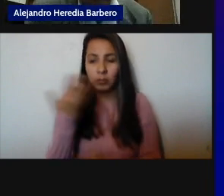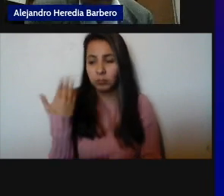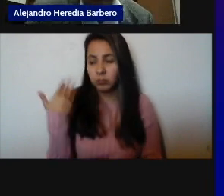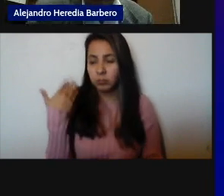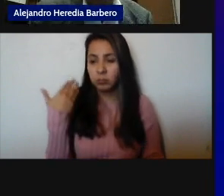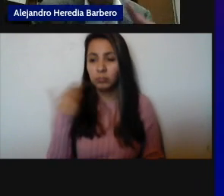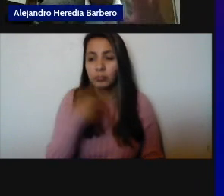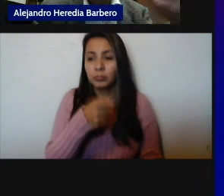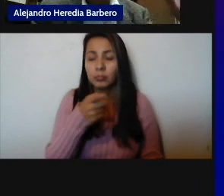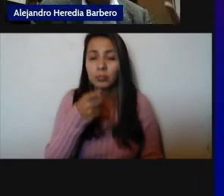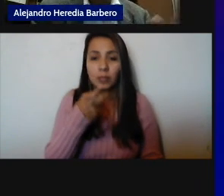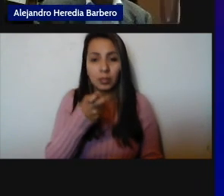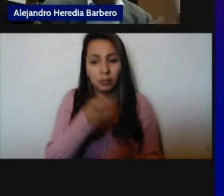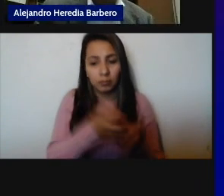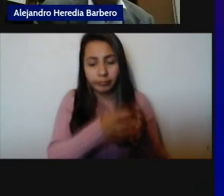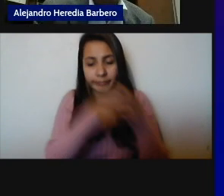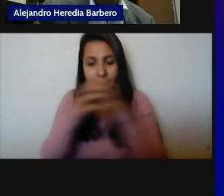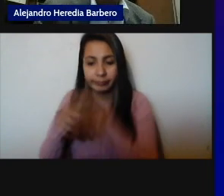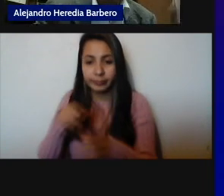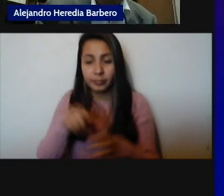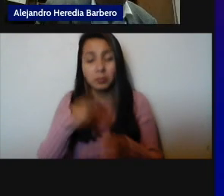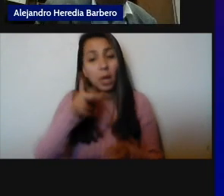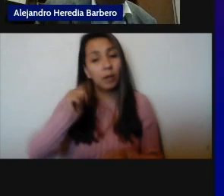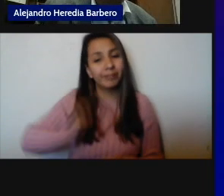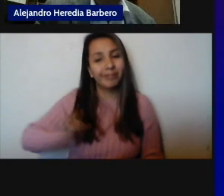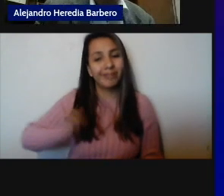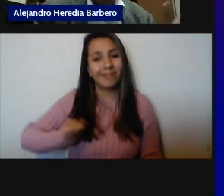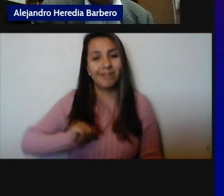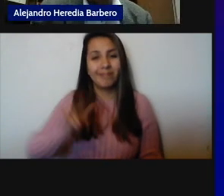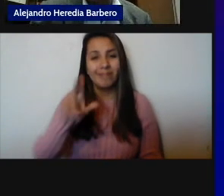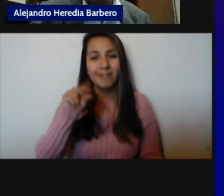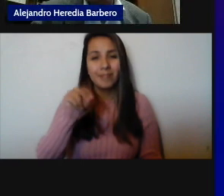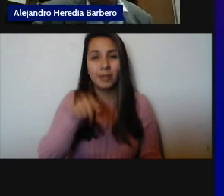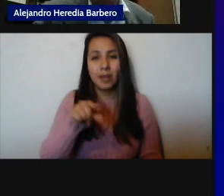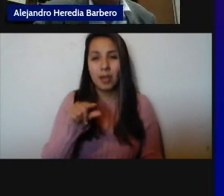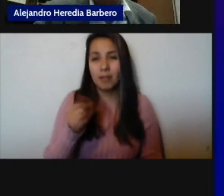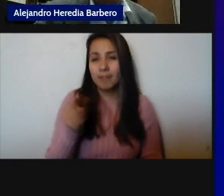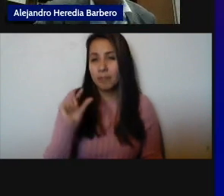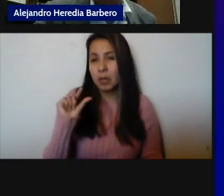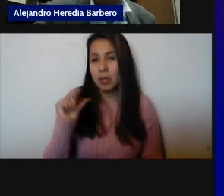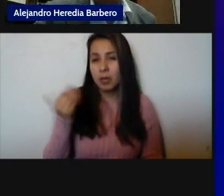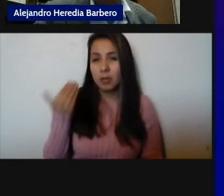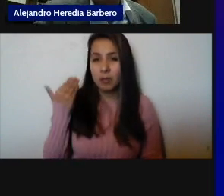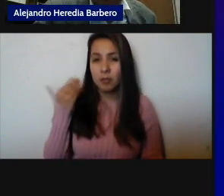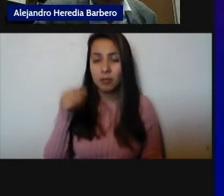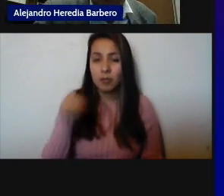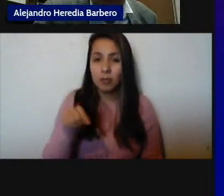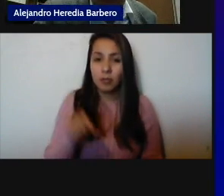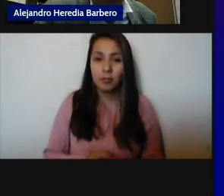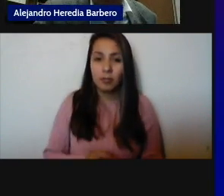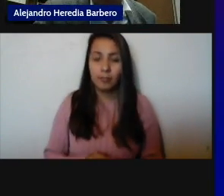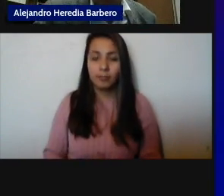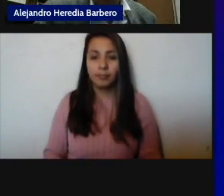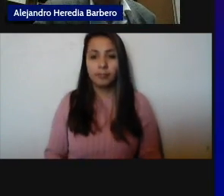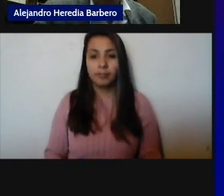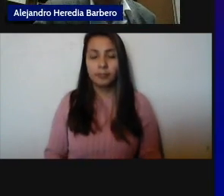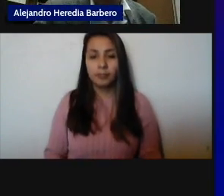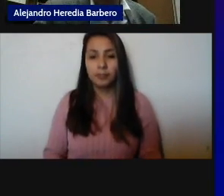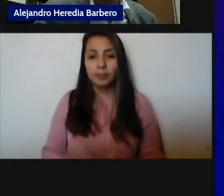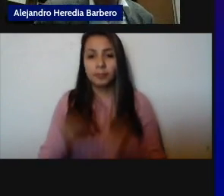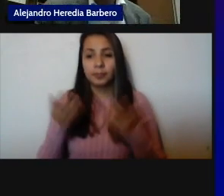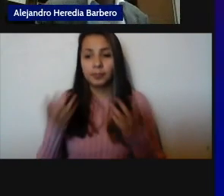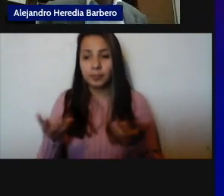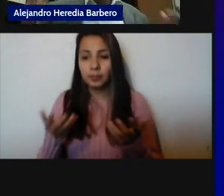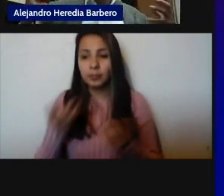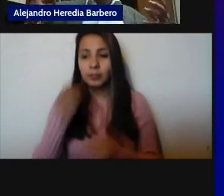contemporánea, entonces, bueno, pues ahí hay una variante, porque no necesariamente pues, es un modelo de tierra primitiva, sino algo